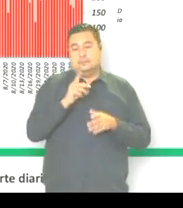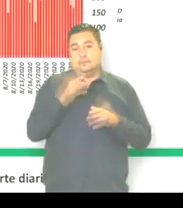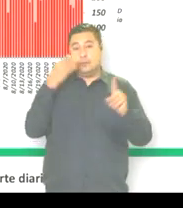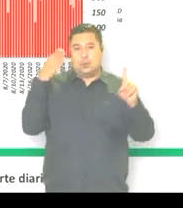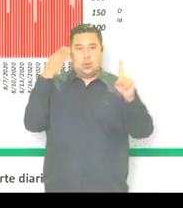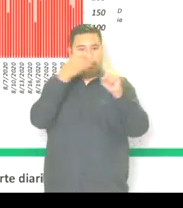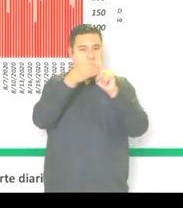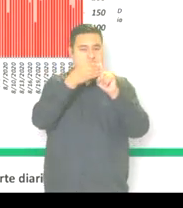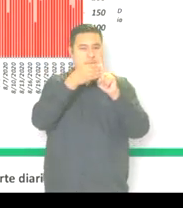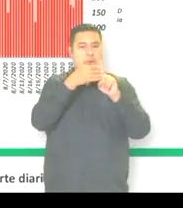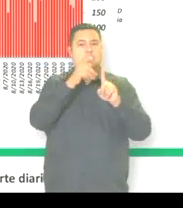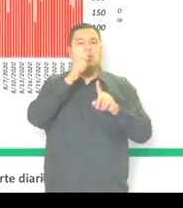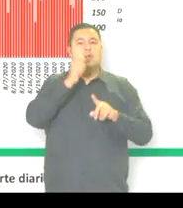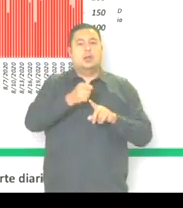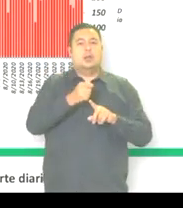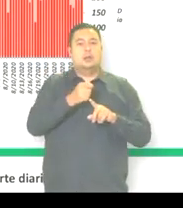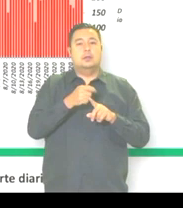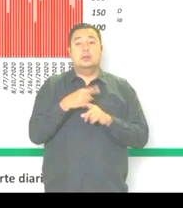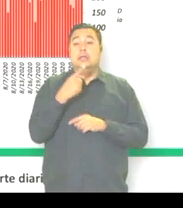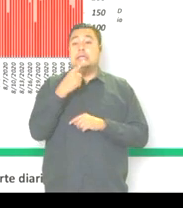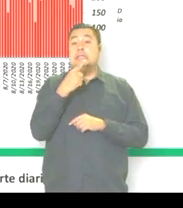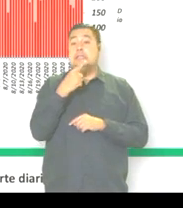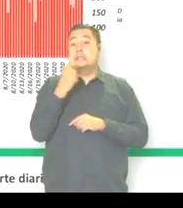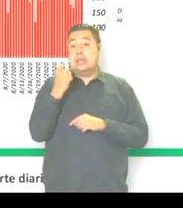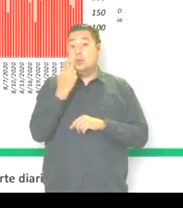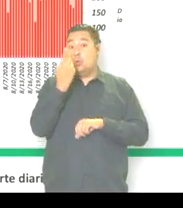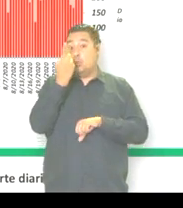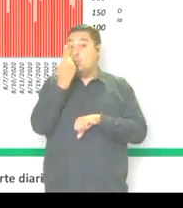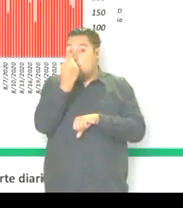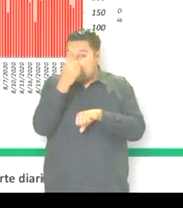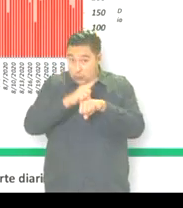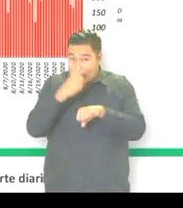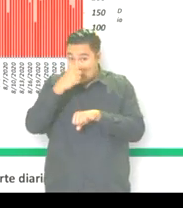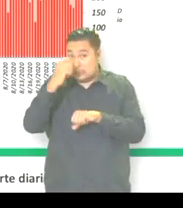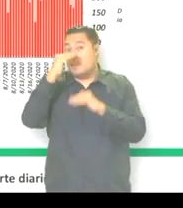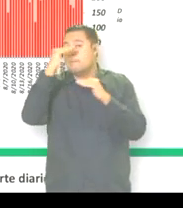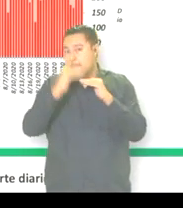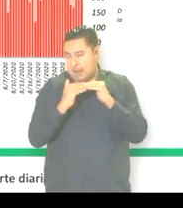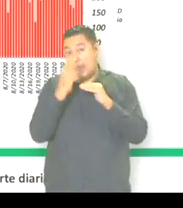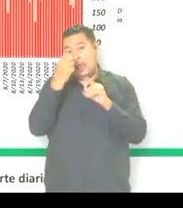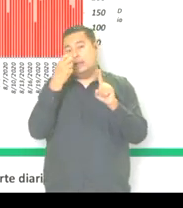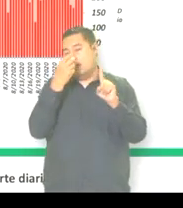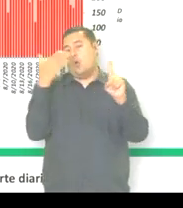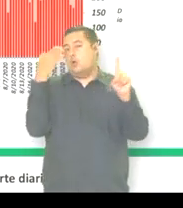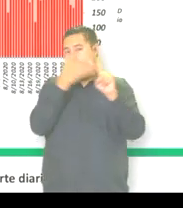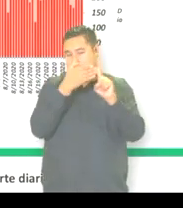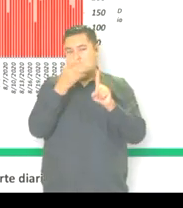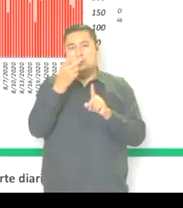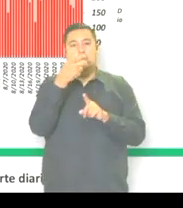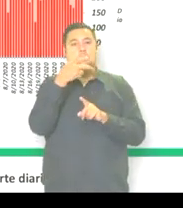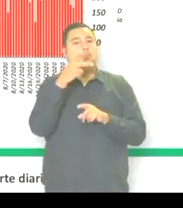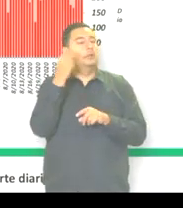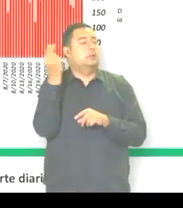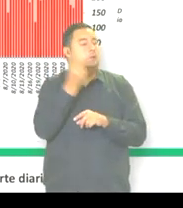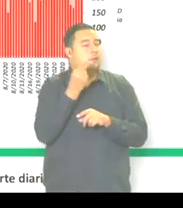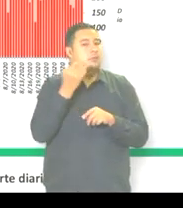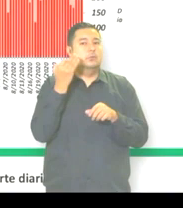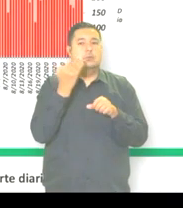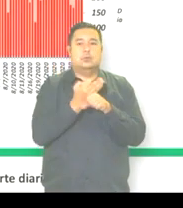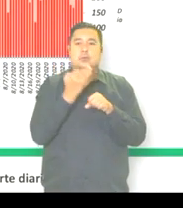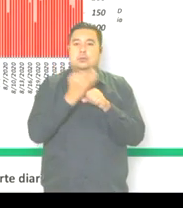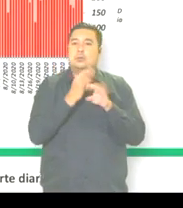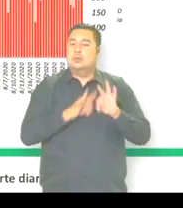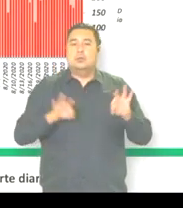nuestra meta inicial es tener menos de 100 casos al día. Tenemos que seguir manteniendo las medidas preventivas a